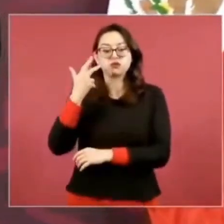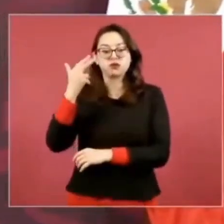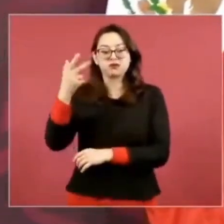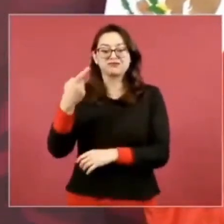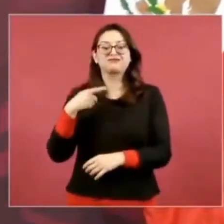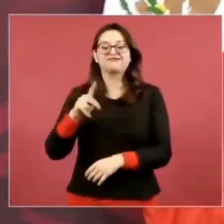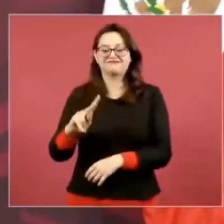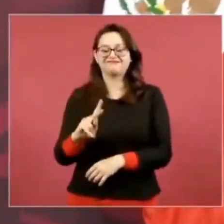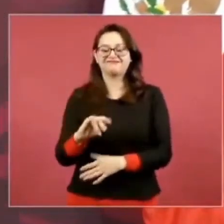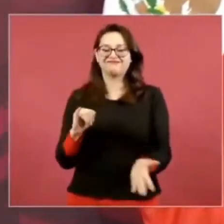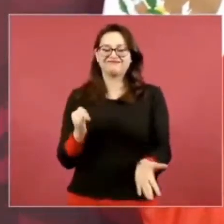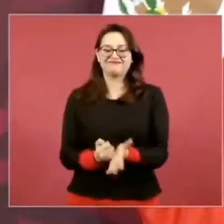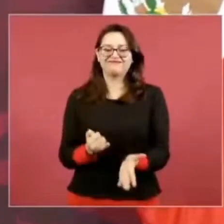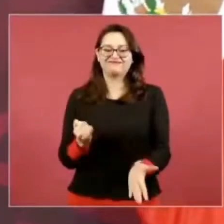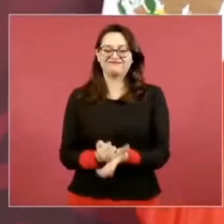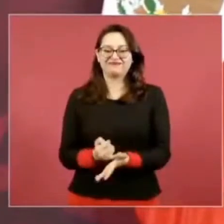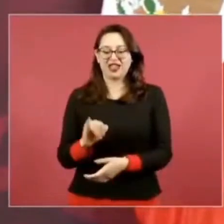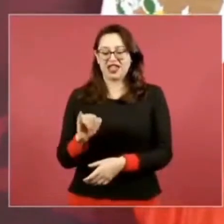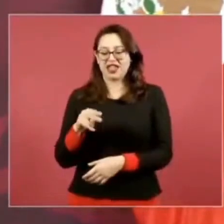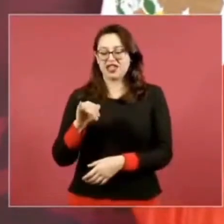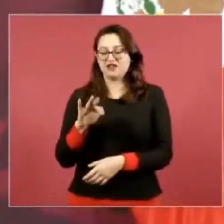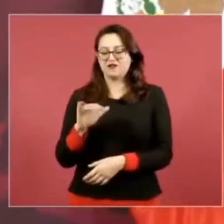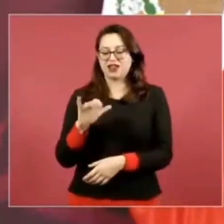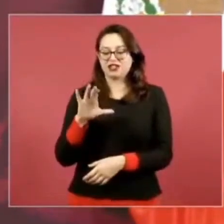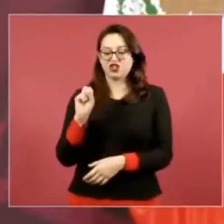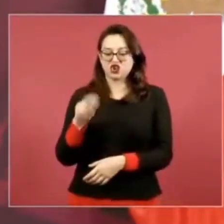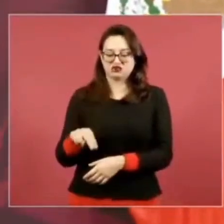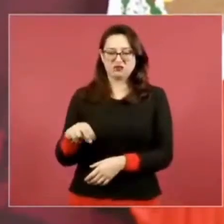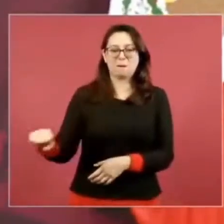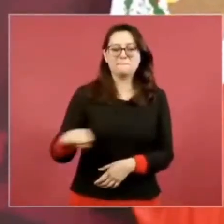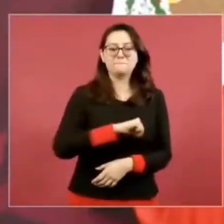inflación y con devaluaciones.